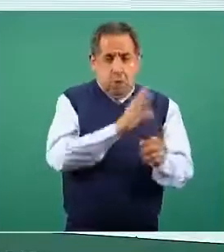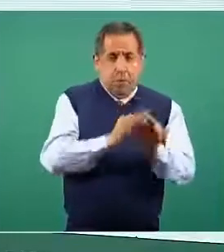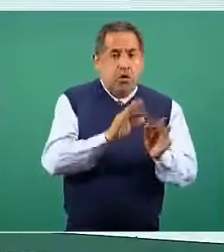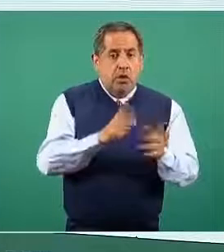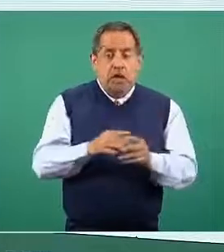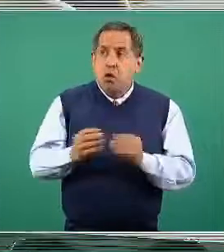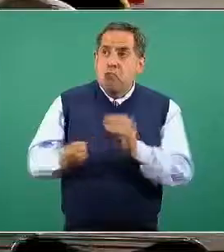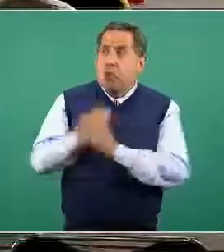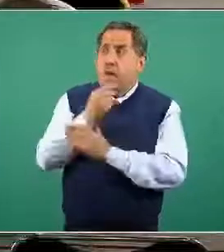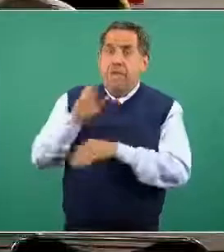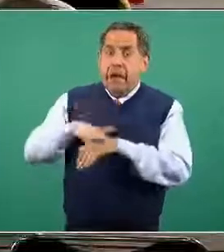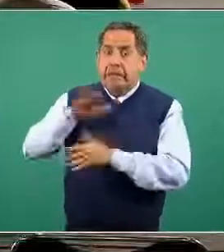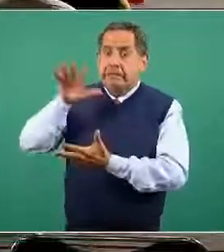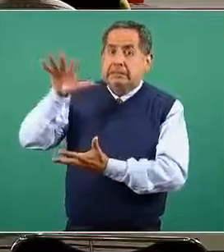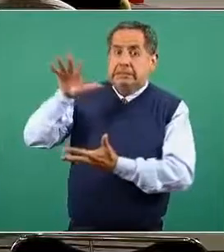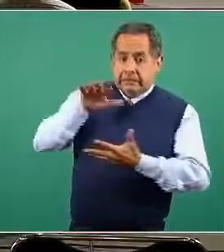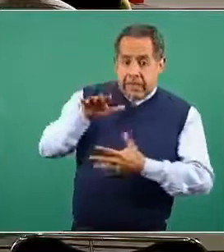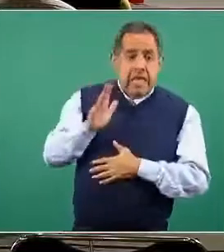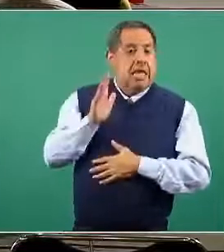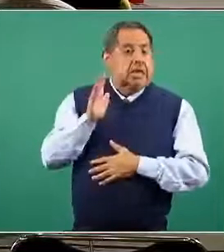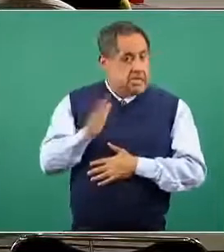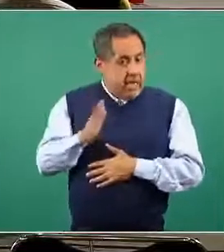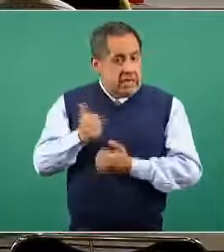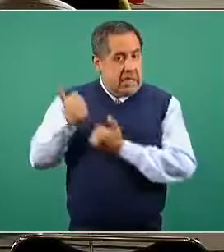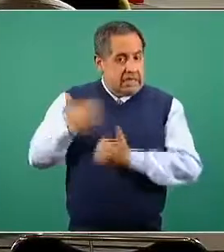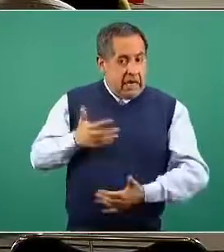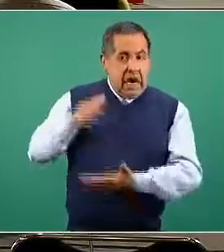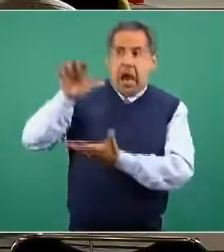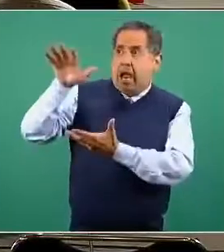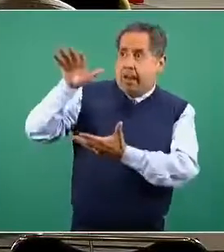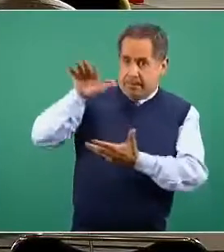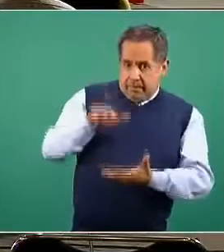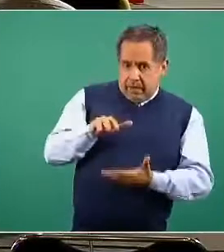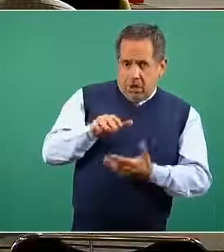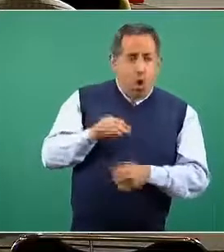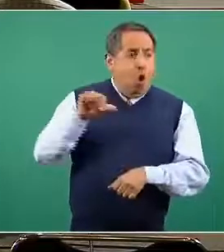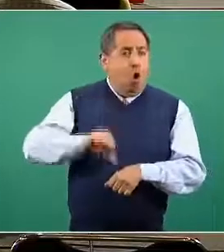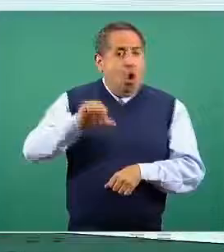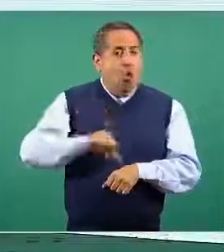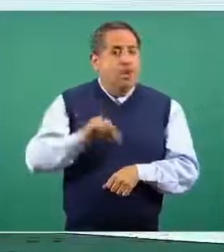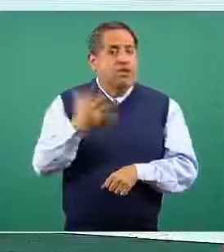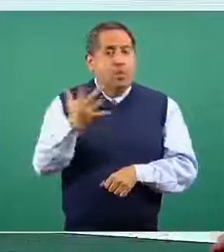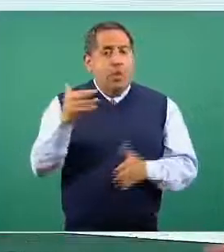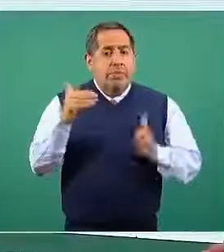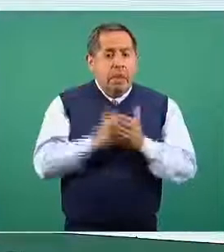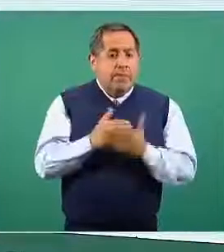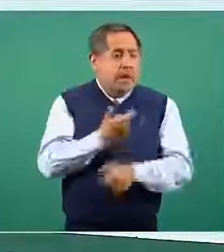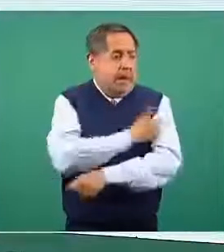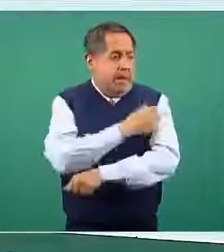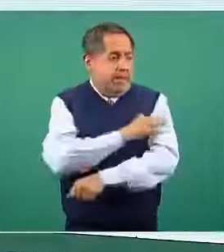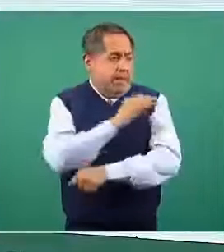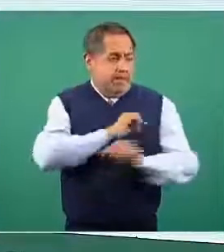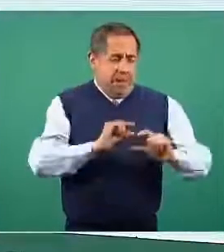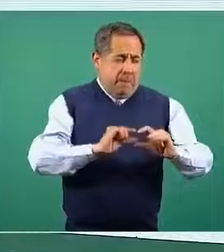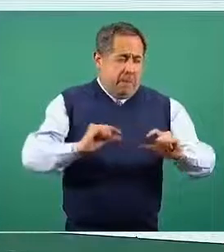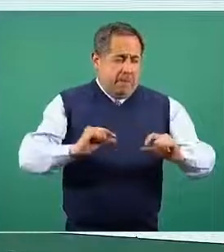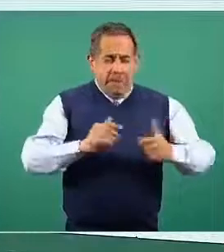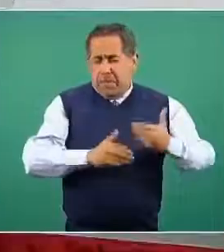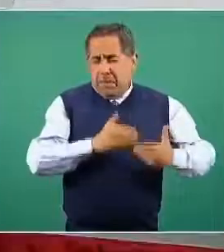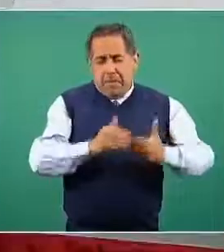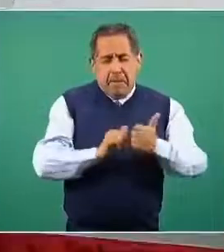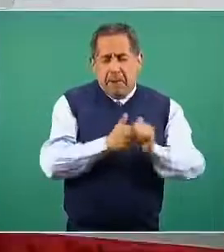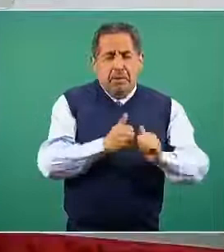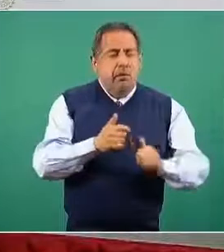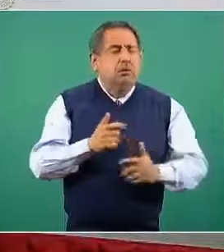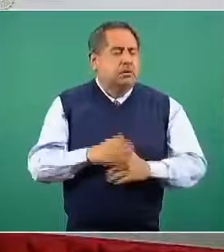llegara el nuevo paquete, ya llegó el nuevo embarque y hoy pusimos casi 50,000 dosis y volvemos a estar a esa velocidad. ¿Por qué